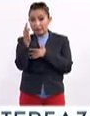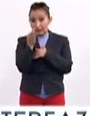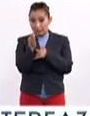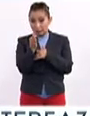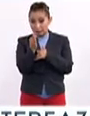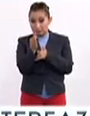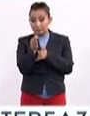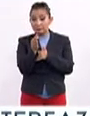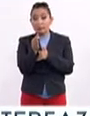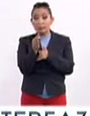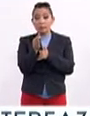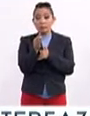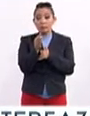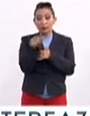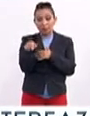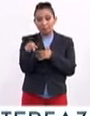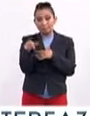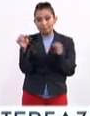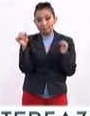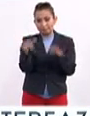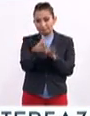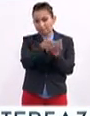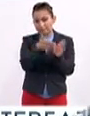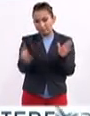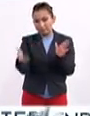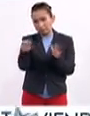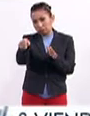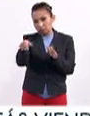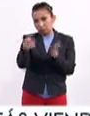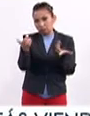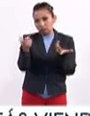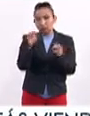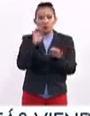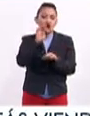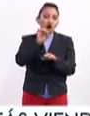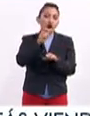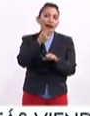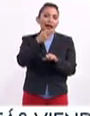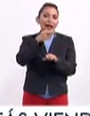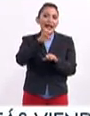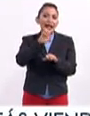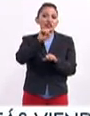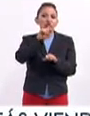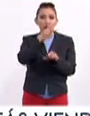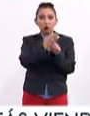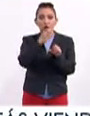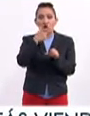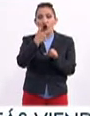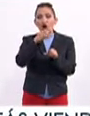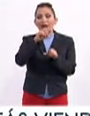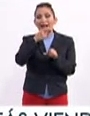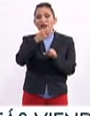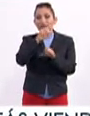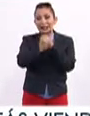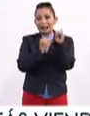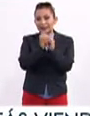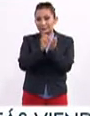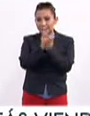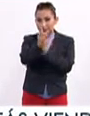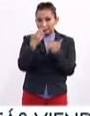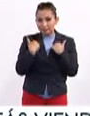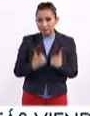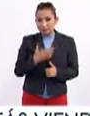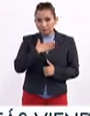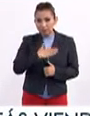febrero, está en línea, nada más ponen ustedes, segundo Congreso Internacional de Derechos